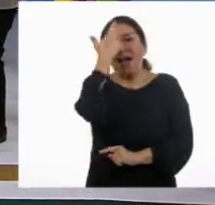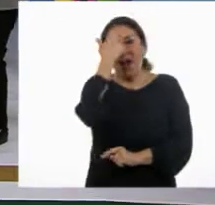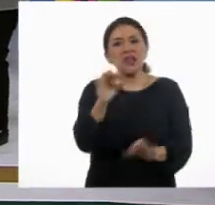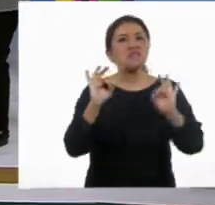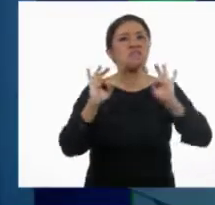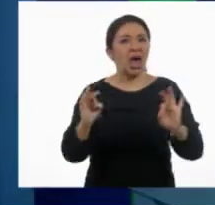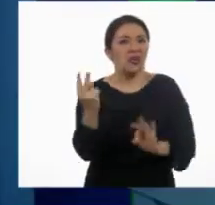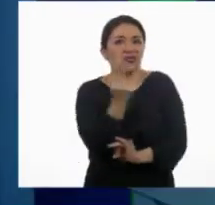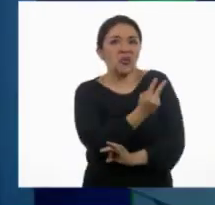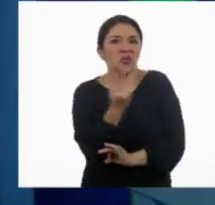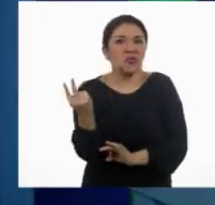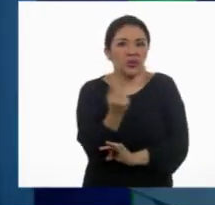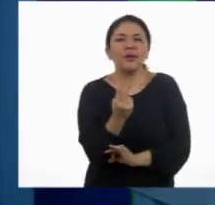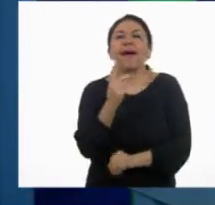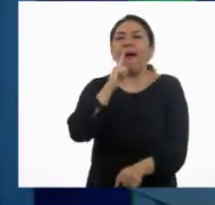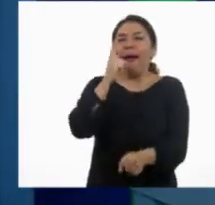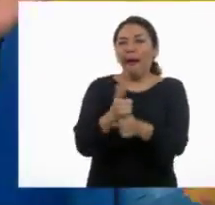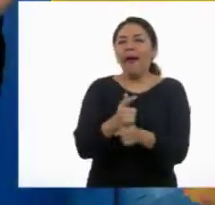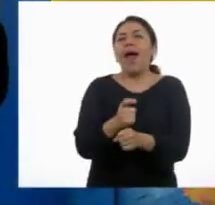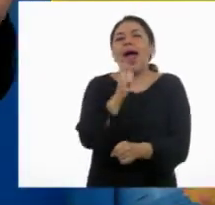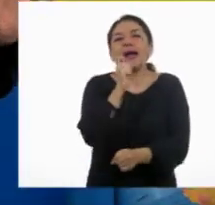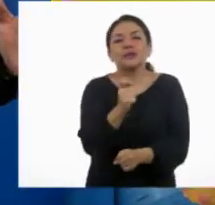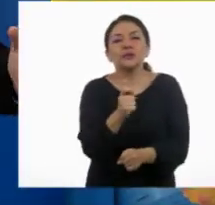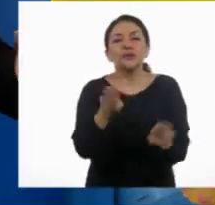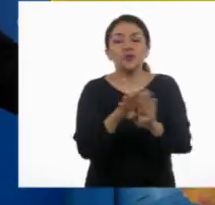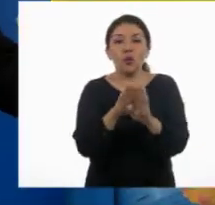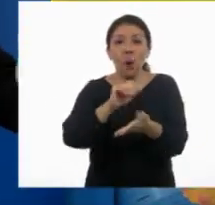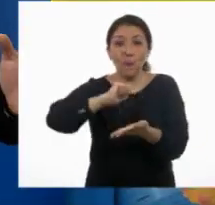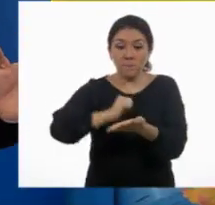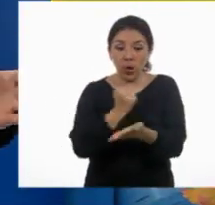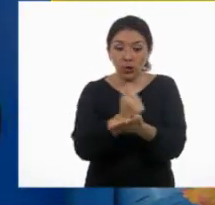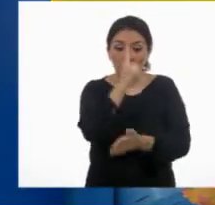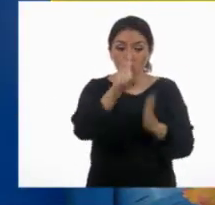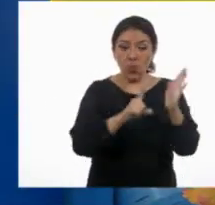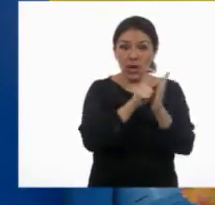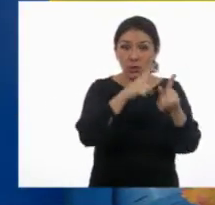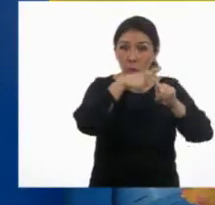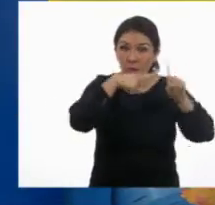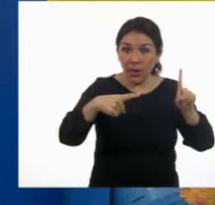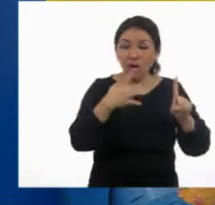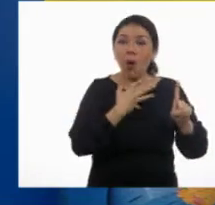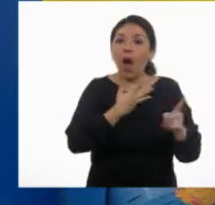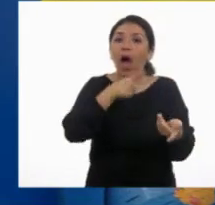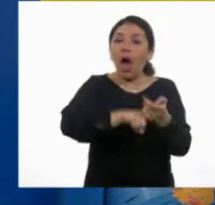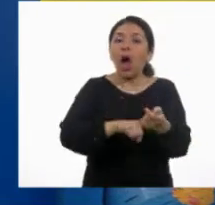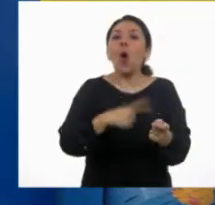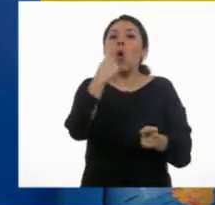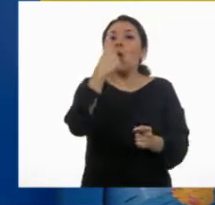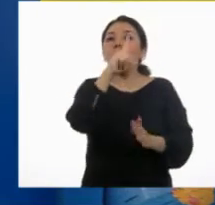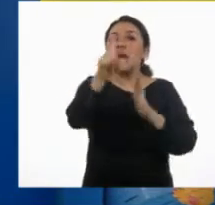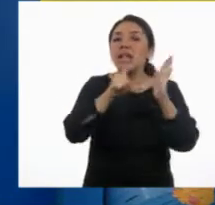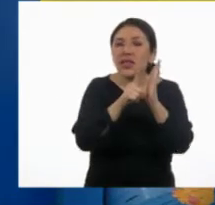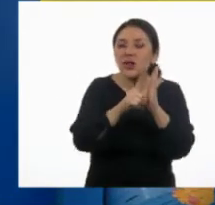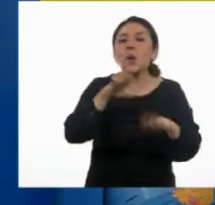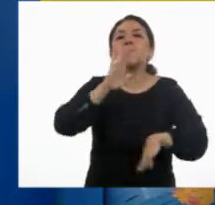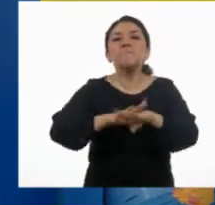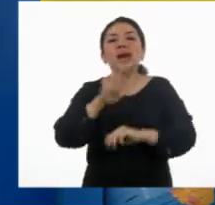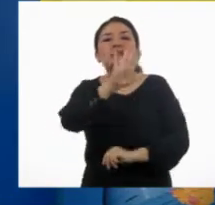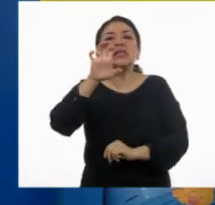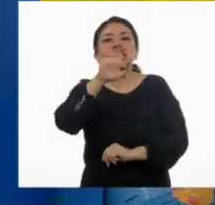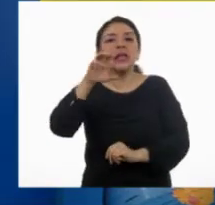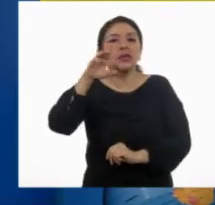razón. Claro, nos damos cuenta que entonces en la botella de litro y medio tenemos una botella de un litro y una de medio